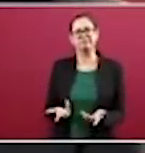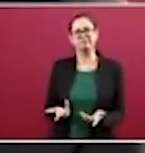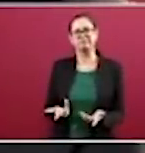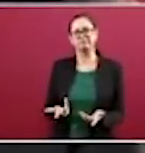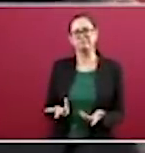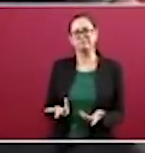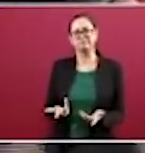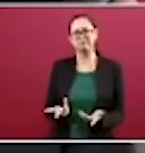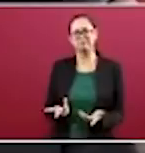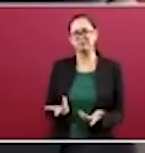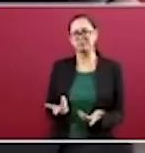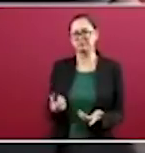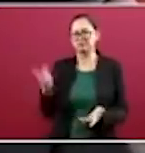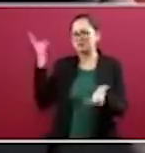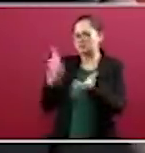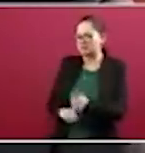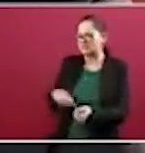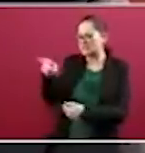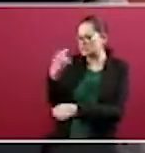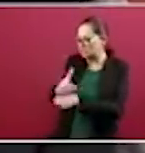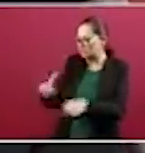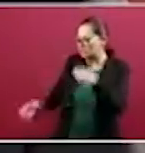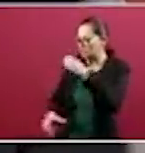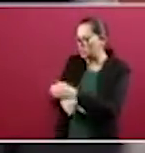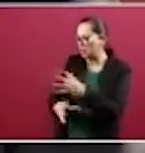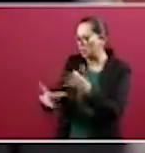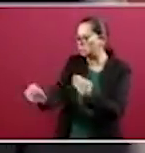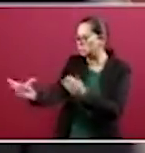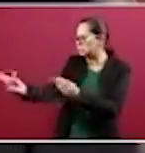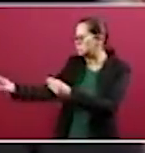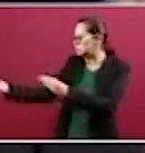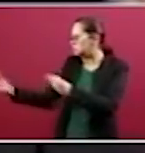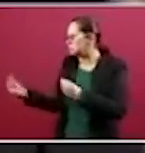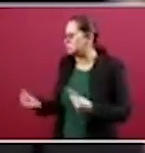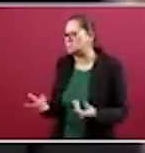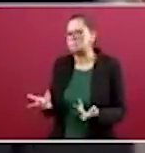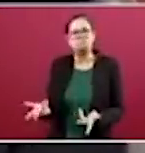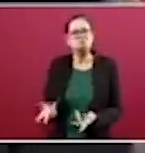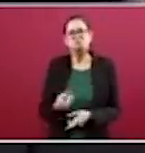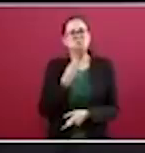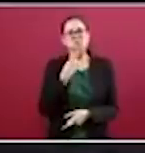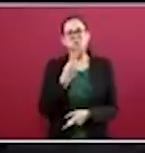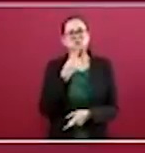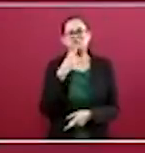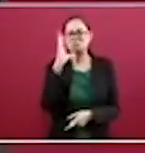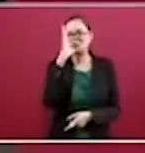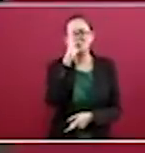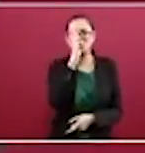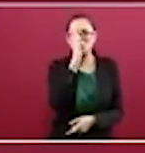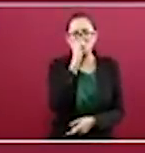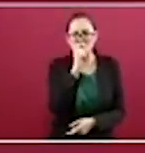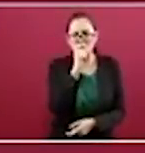incluso infraestructura que no tienen otras corporaciones. No la vamos a utilizar ahora que la